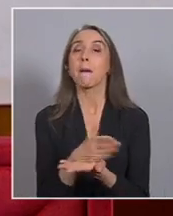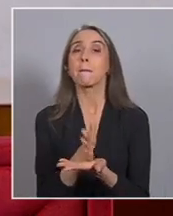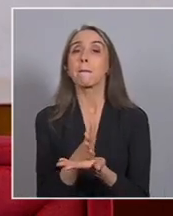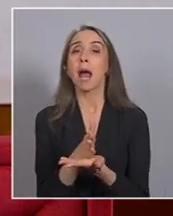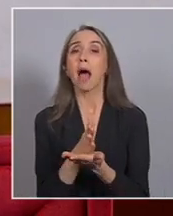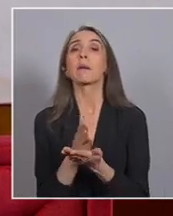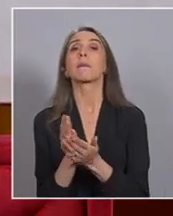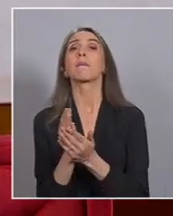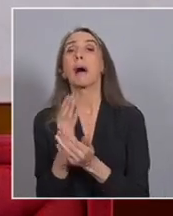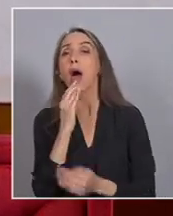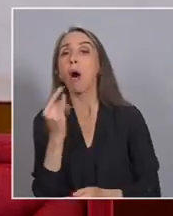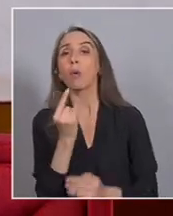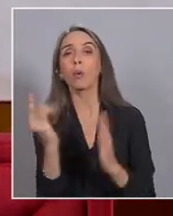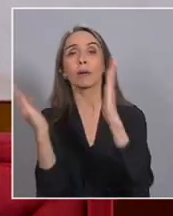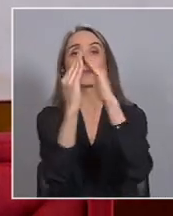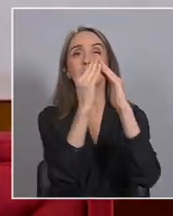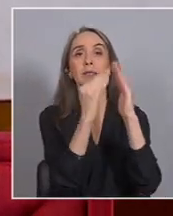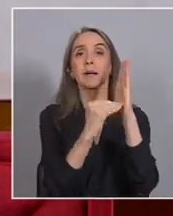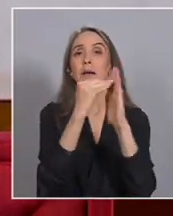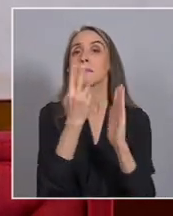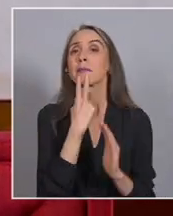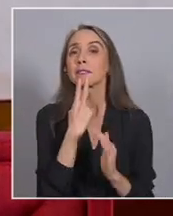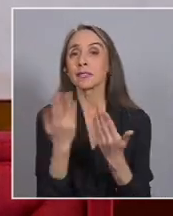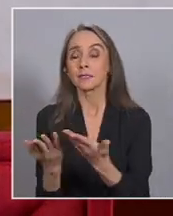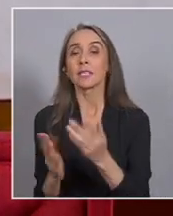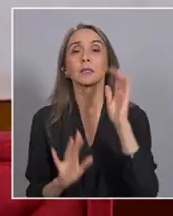habitacional. Y algunos